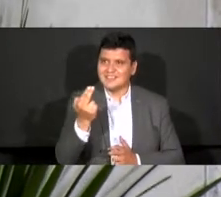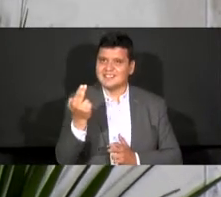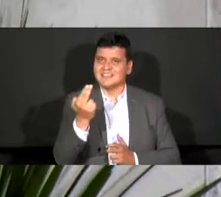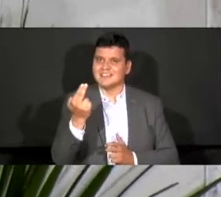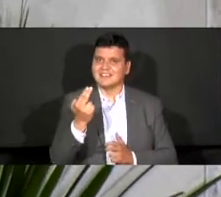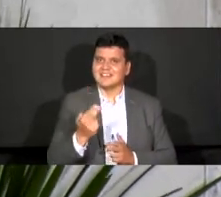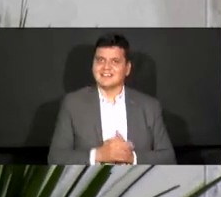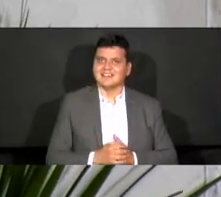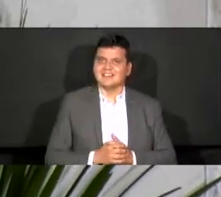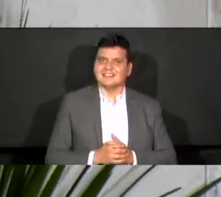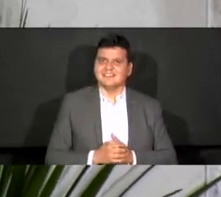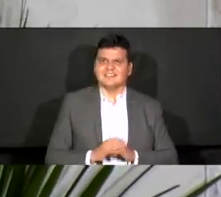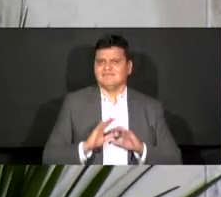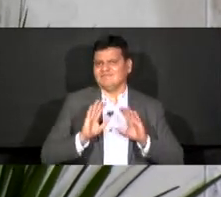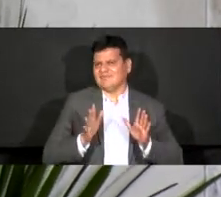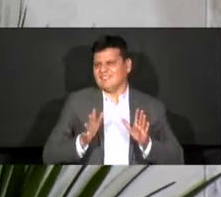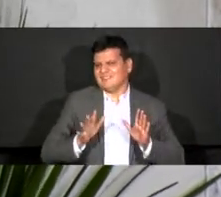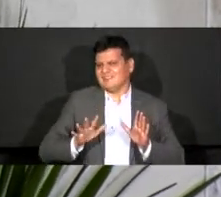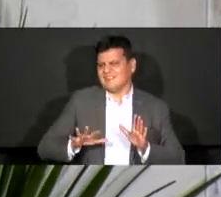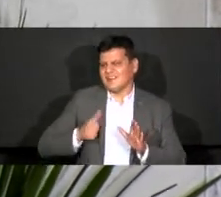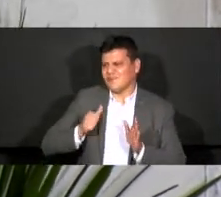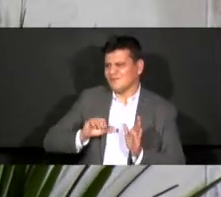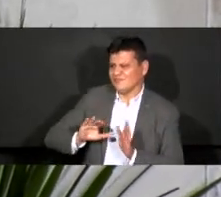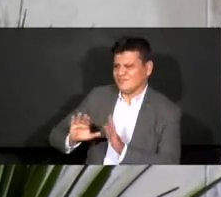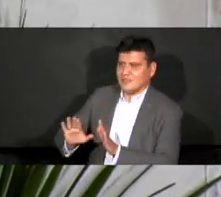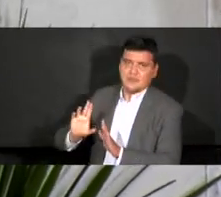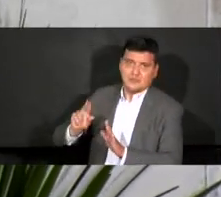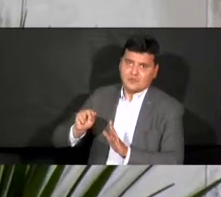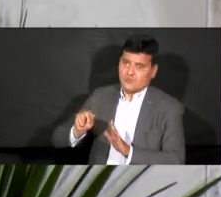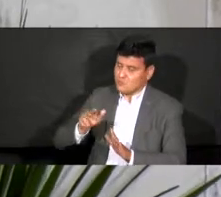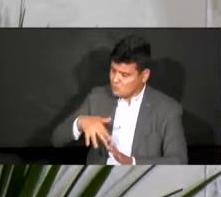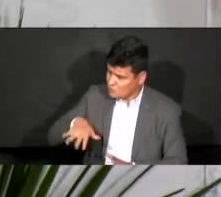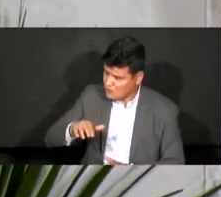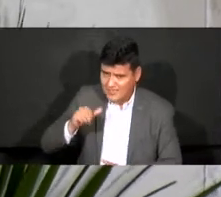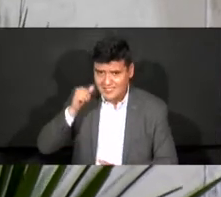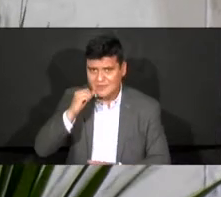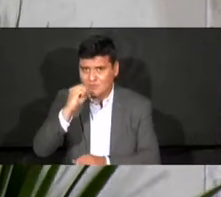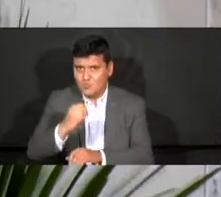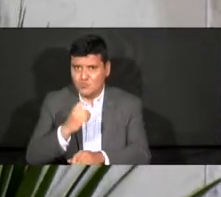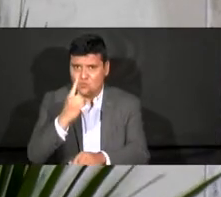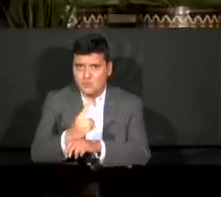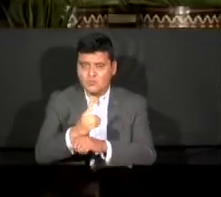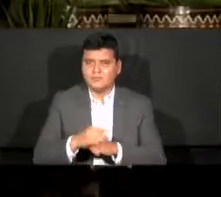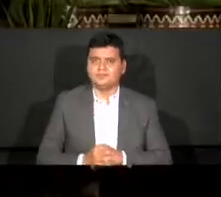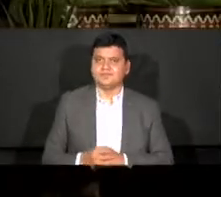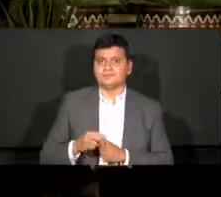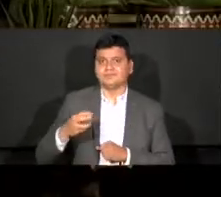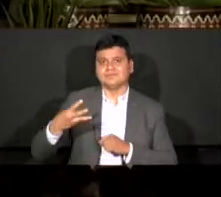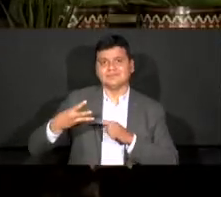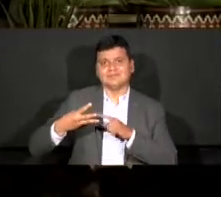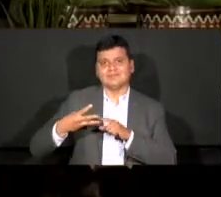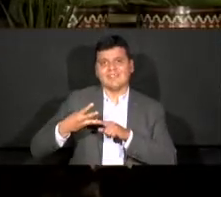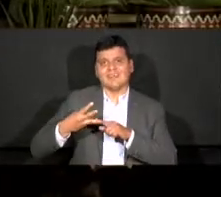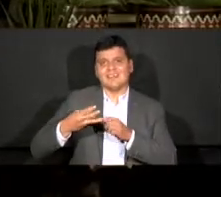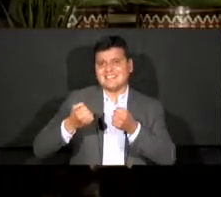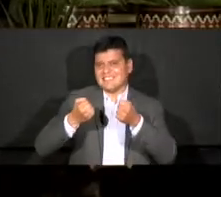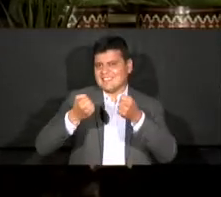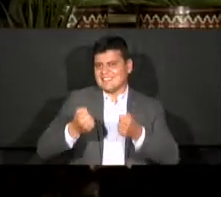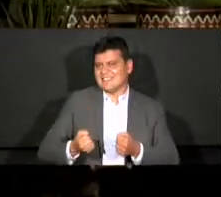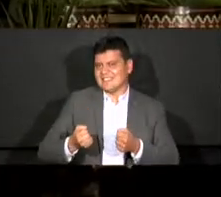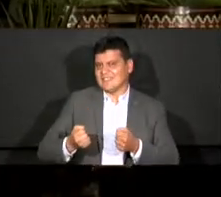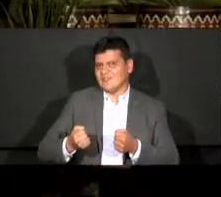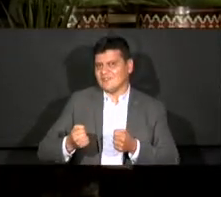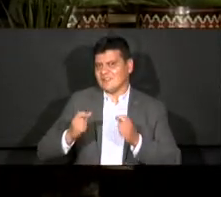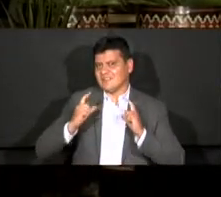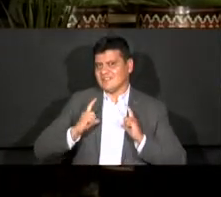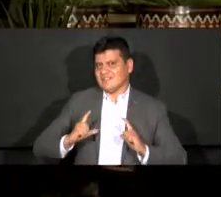a desaprovechar más las oportunidades que tenemos. Tercero, seguridad. Vamos a dignificar la